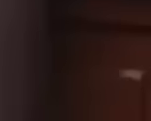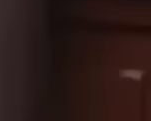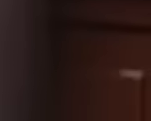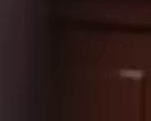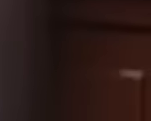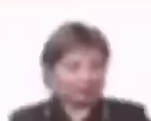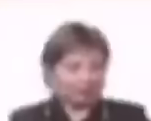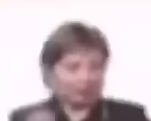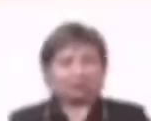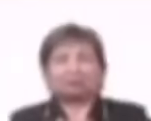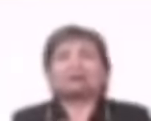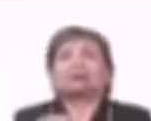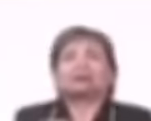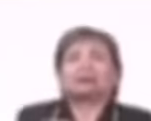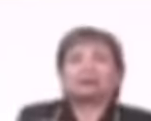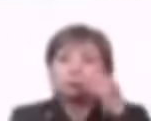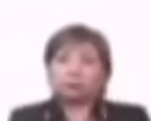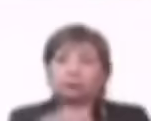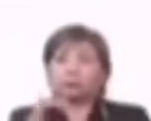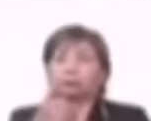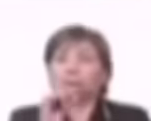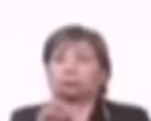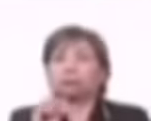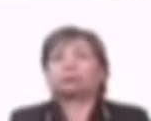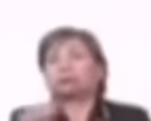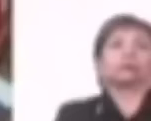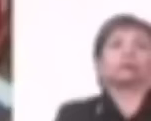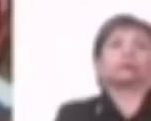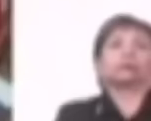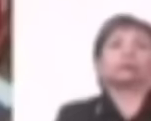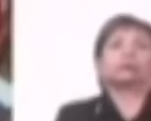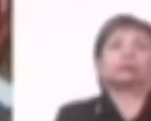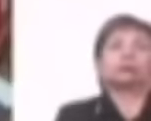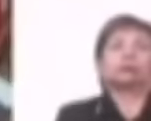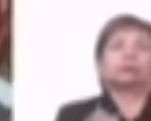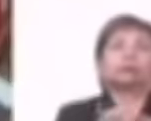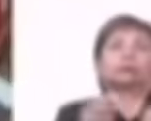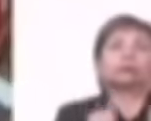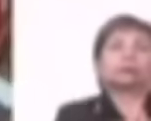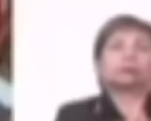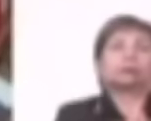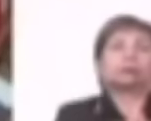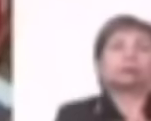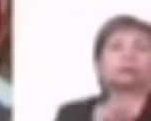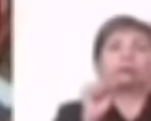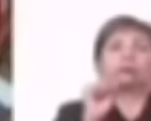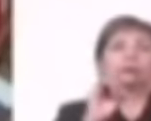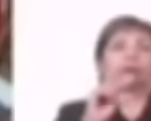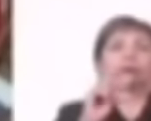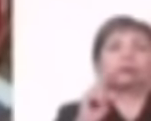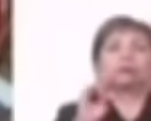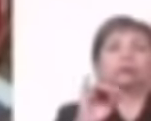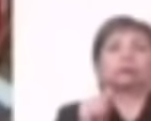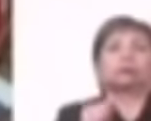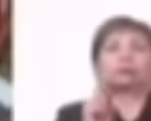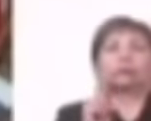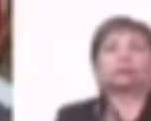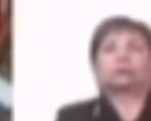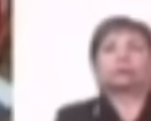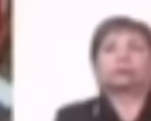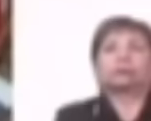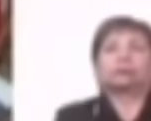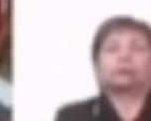se desesperaron al ver que perdían la votación. La palabra de la congresista Sigrid Bazán, hasta por